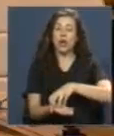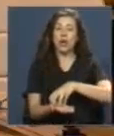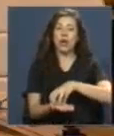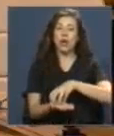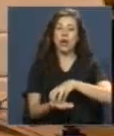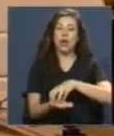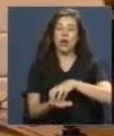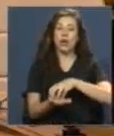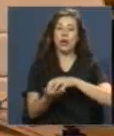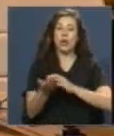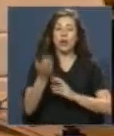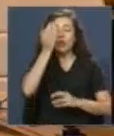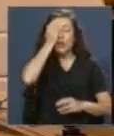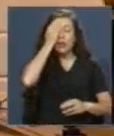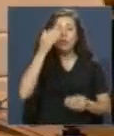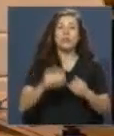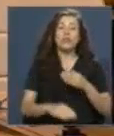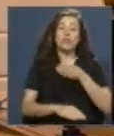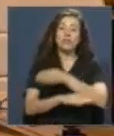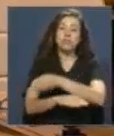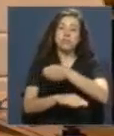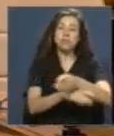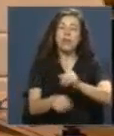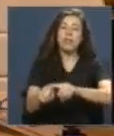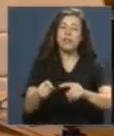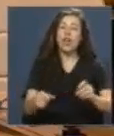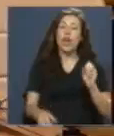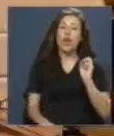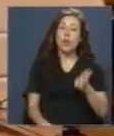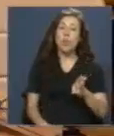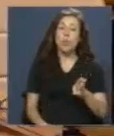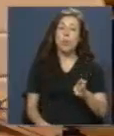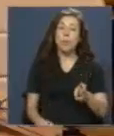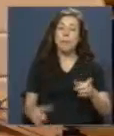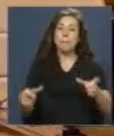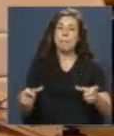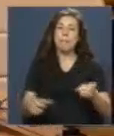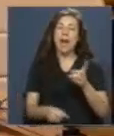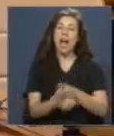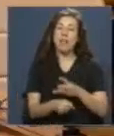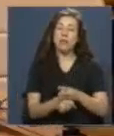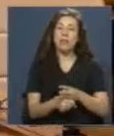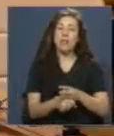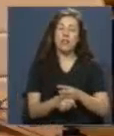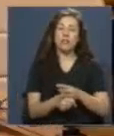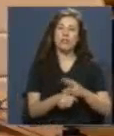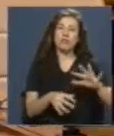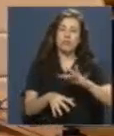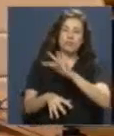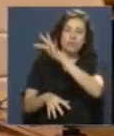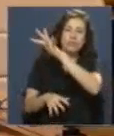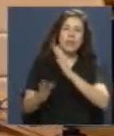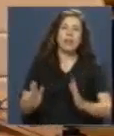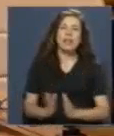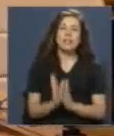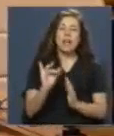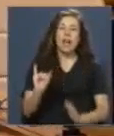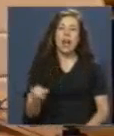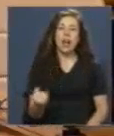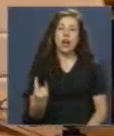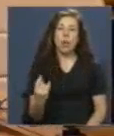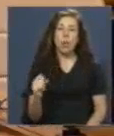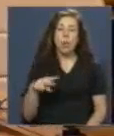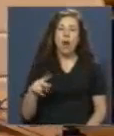Coquimbo recorrer diversos clubes de adulto mayor de la parte alta de San Juan, y